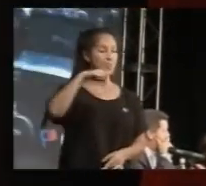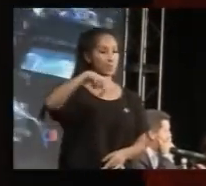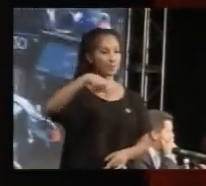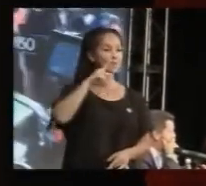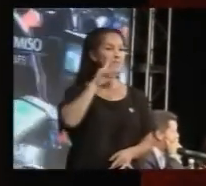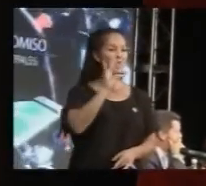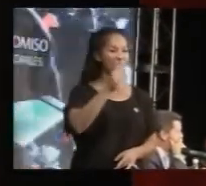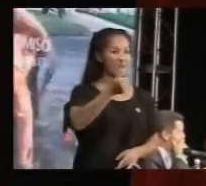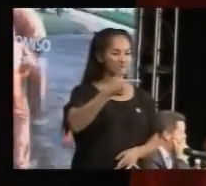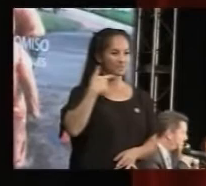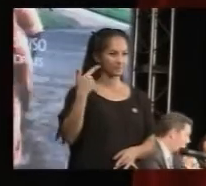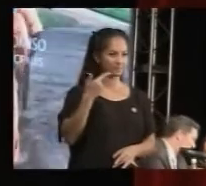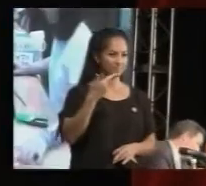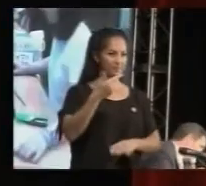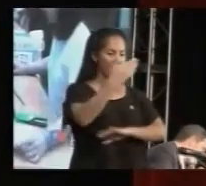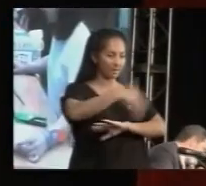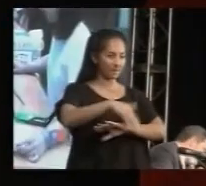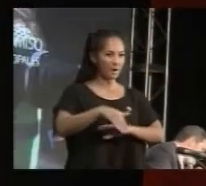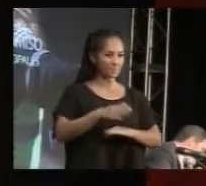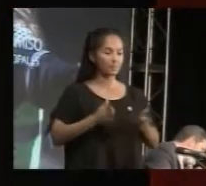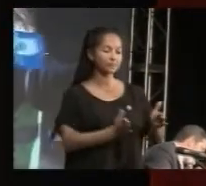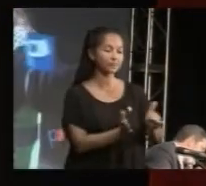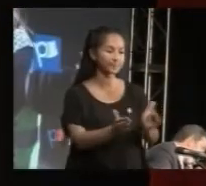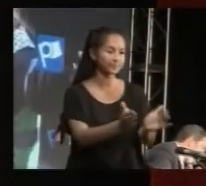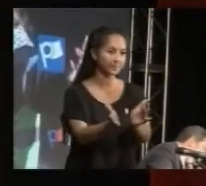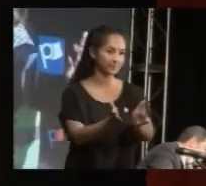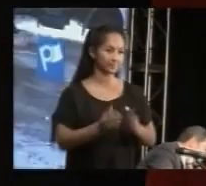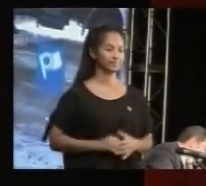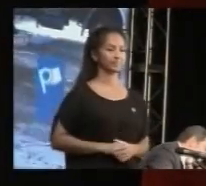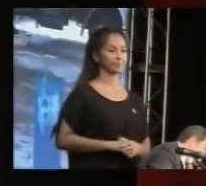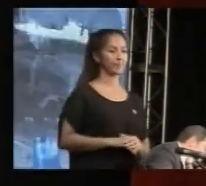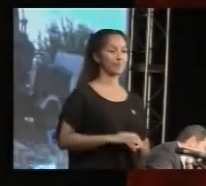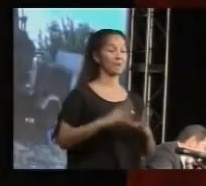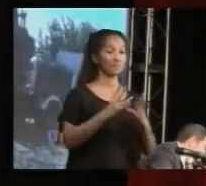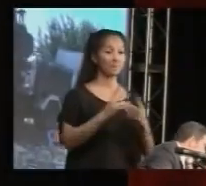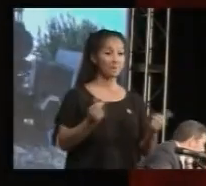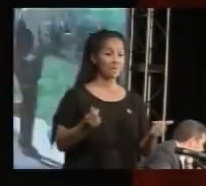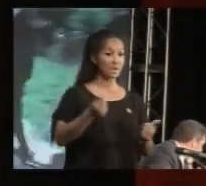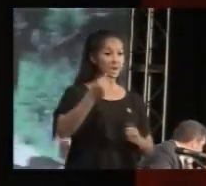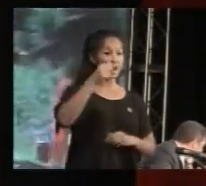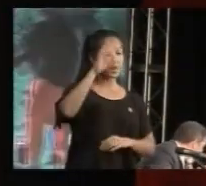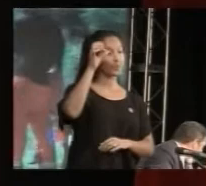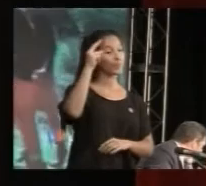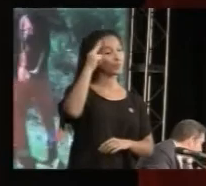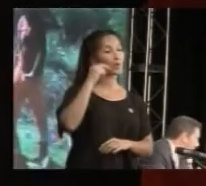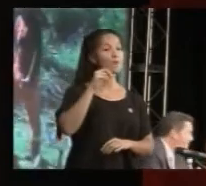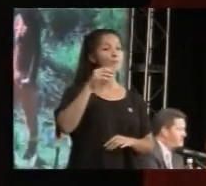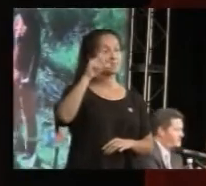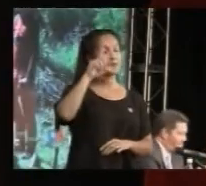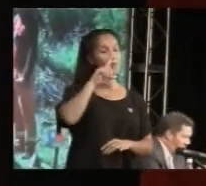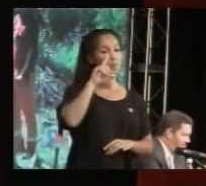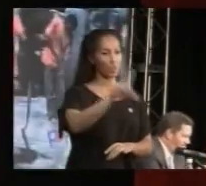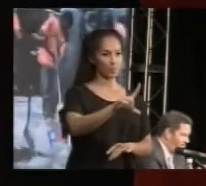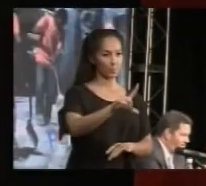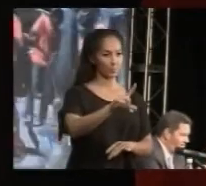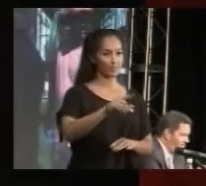por Artigas hasta Maciá y luego el eje Maciá-Racedo para terminar en calle 9 de Julio. Ese circuito